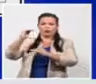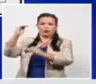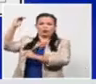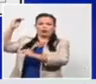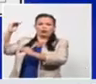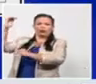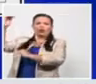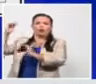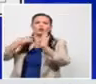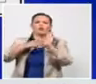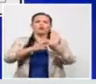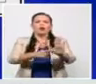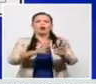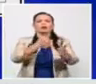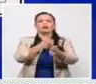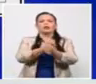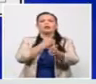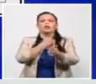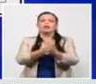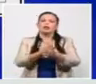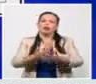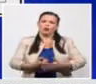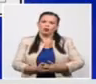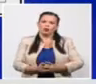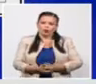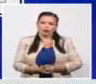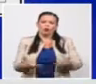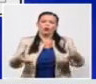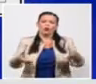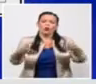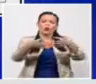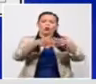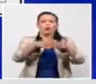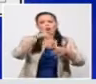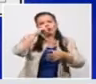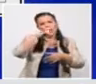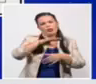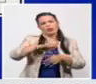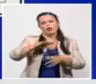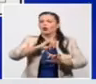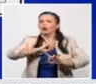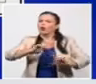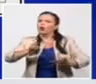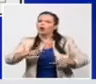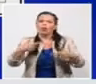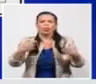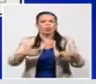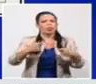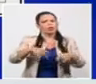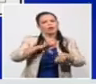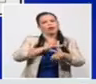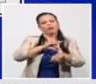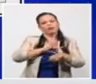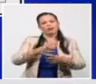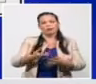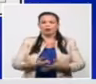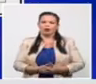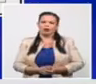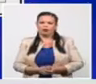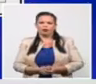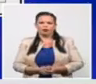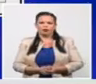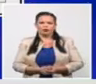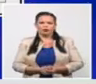desde el punto de vista de un grupo de población que no debía de enfermar, pues es elevada. Ya ustedes pueden